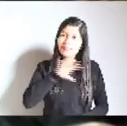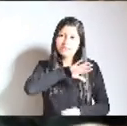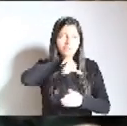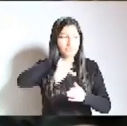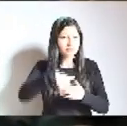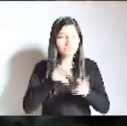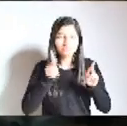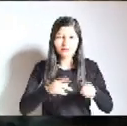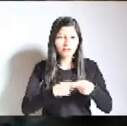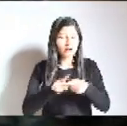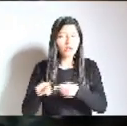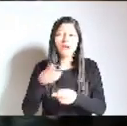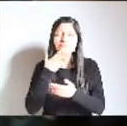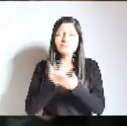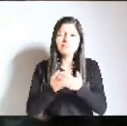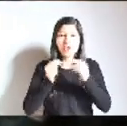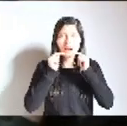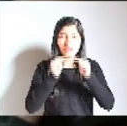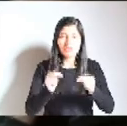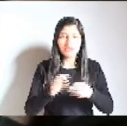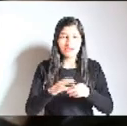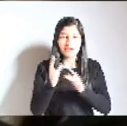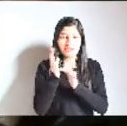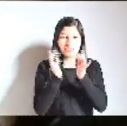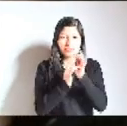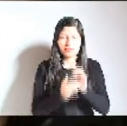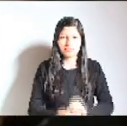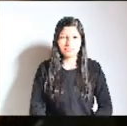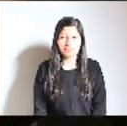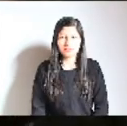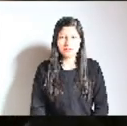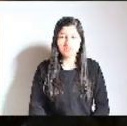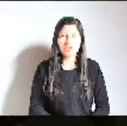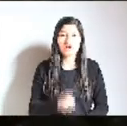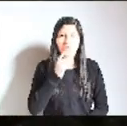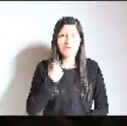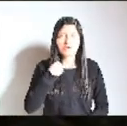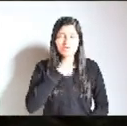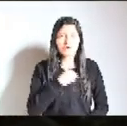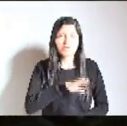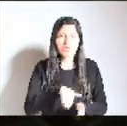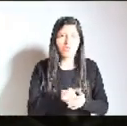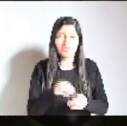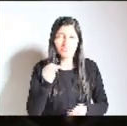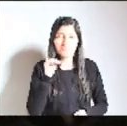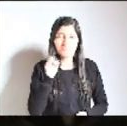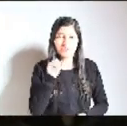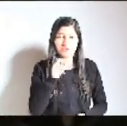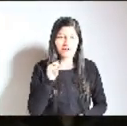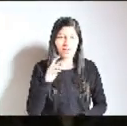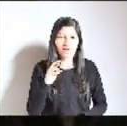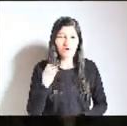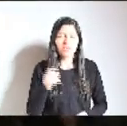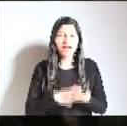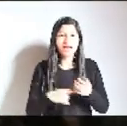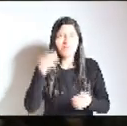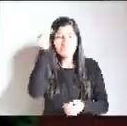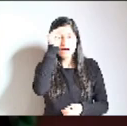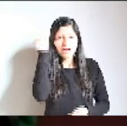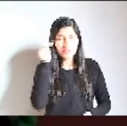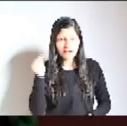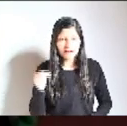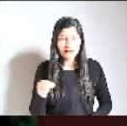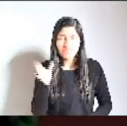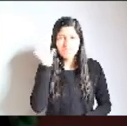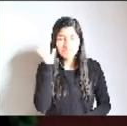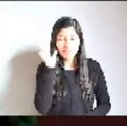los pueblos la buena noticia. Somos todos misioneros. Que nuestra Madre, la Virgen María, en